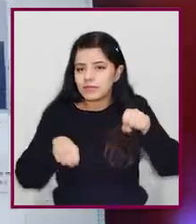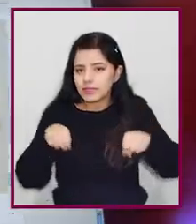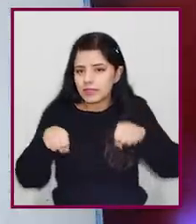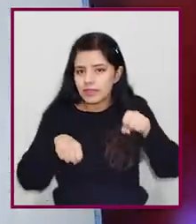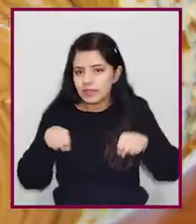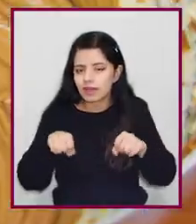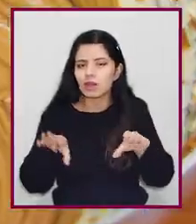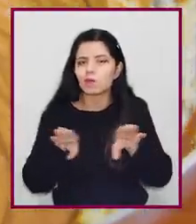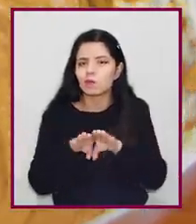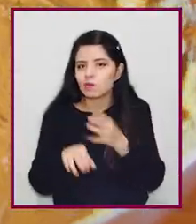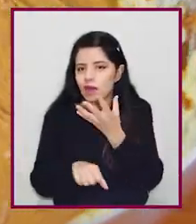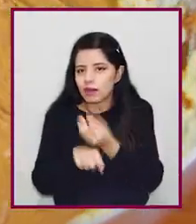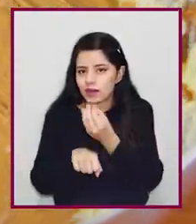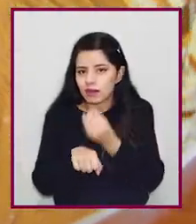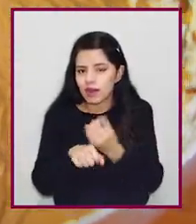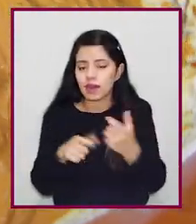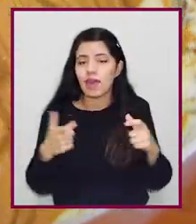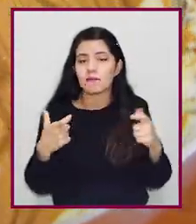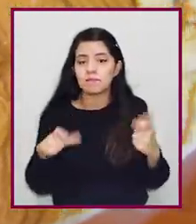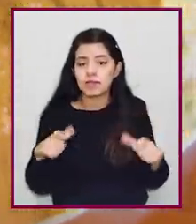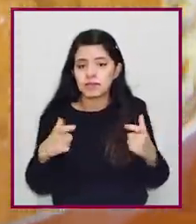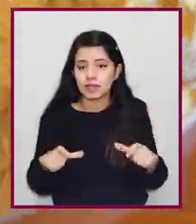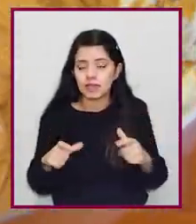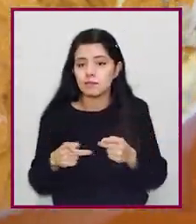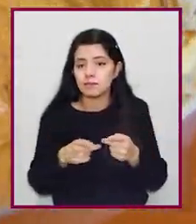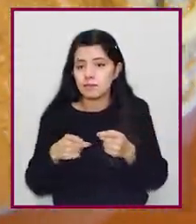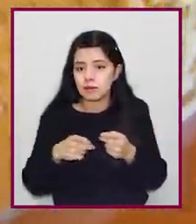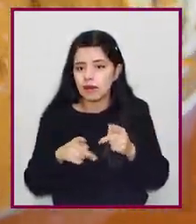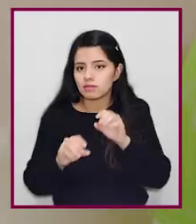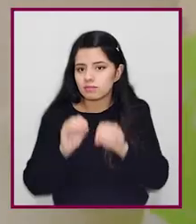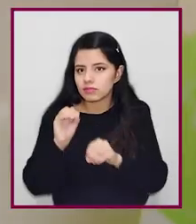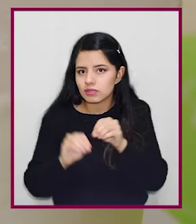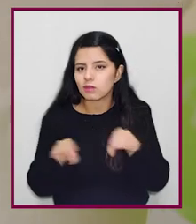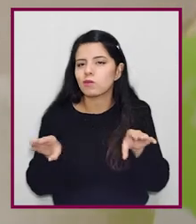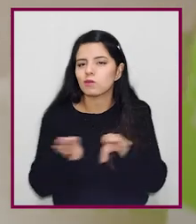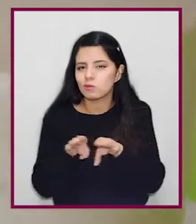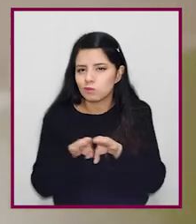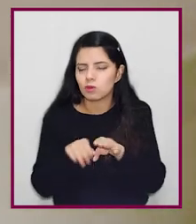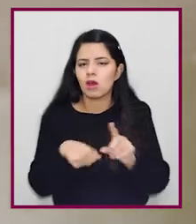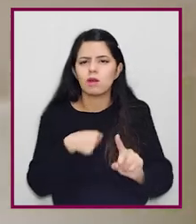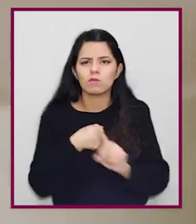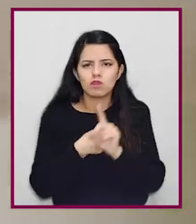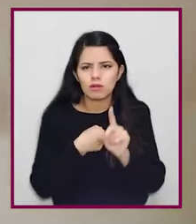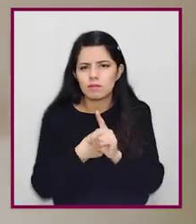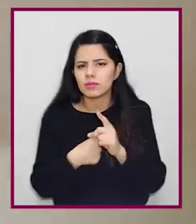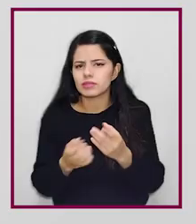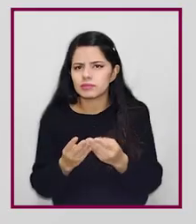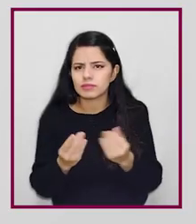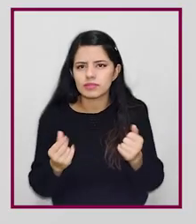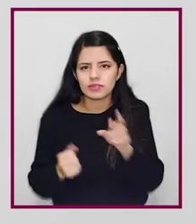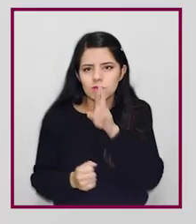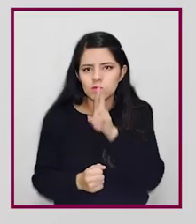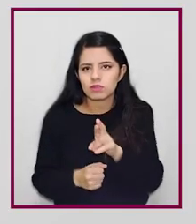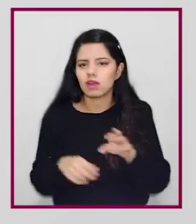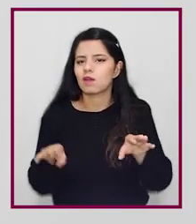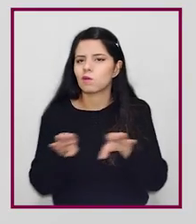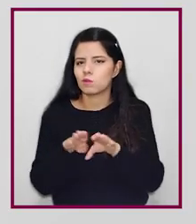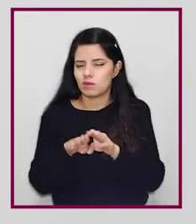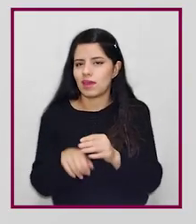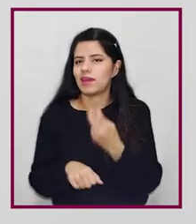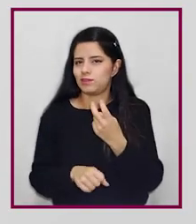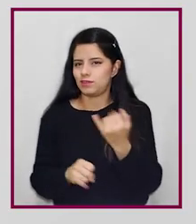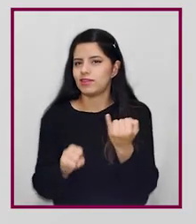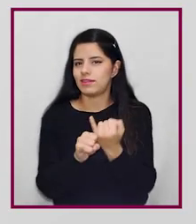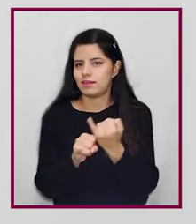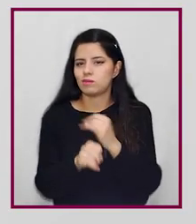ver cómo hacer un pastel, para ver cómo resolver ciertos problemas. Y entonces, junto con toda esta comunidad